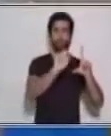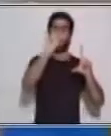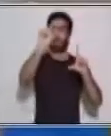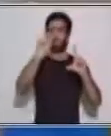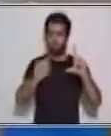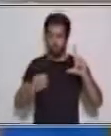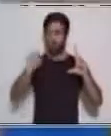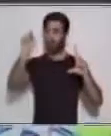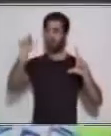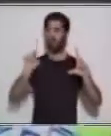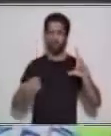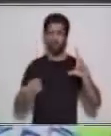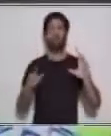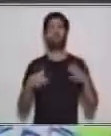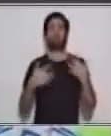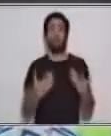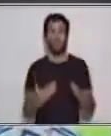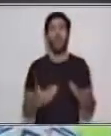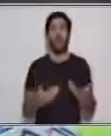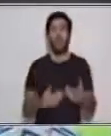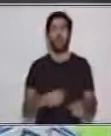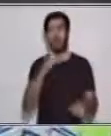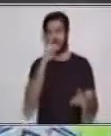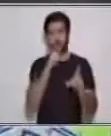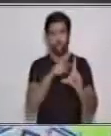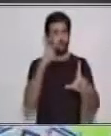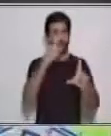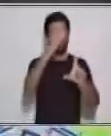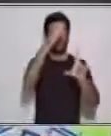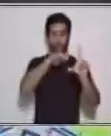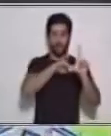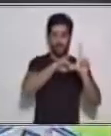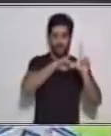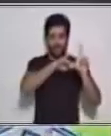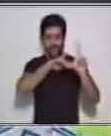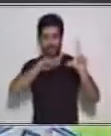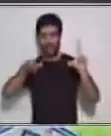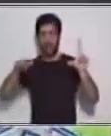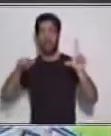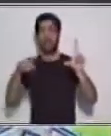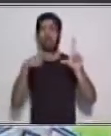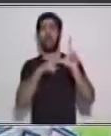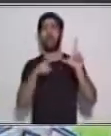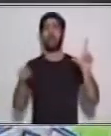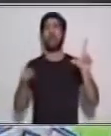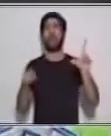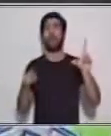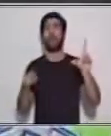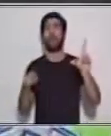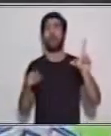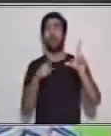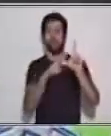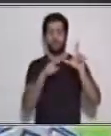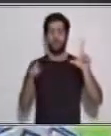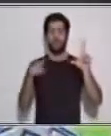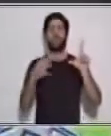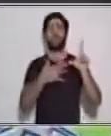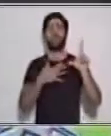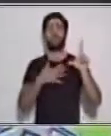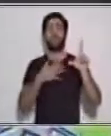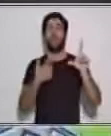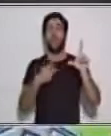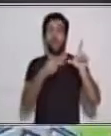gráfica. Tenemos un eje horizontal que le vamos a llamar, en esta oportunidad,